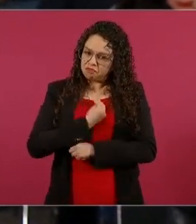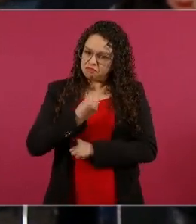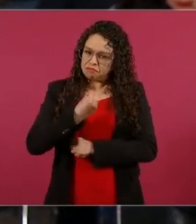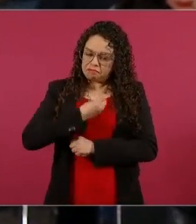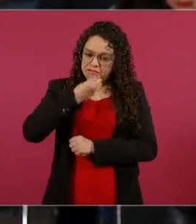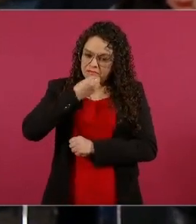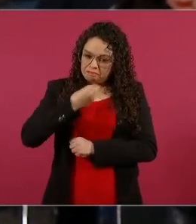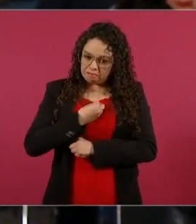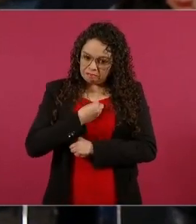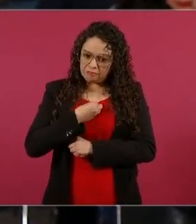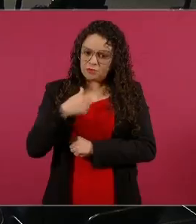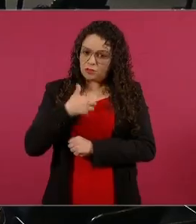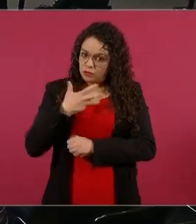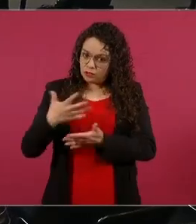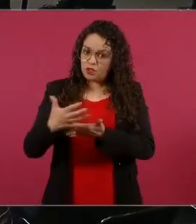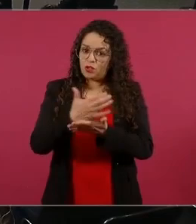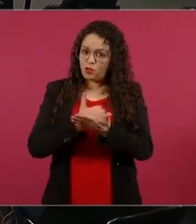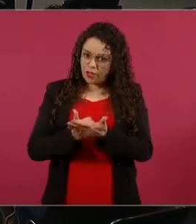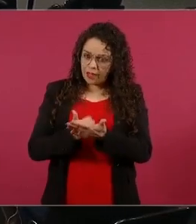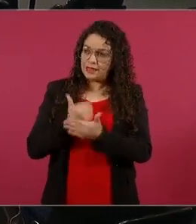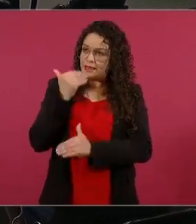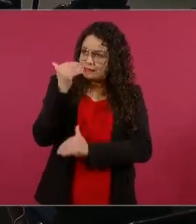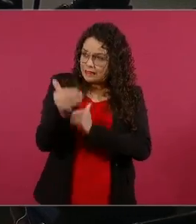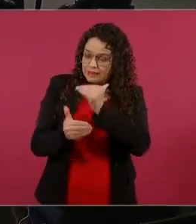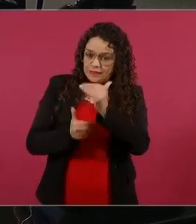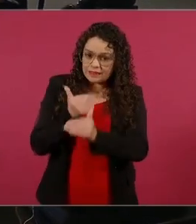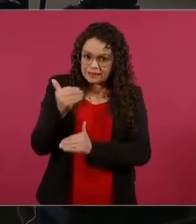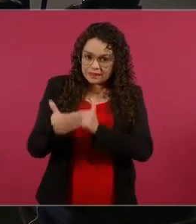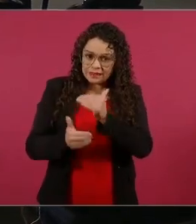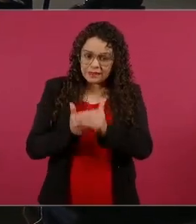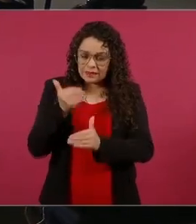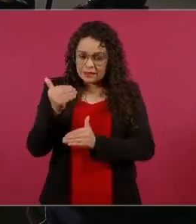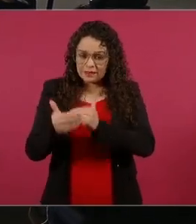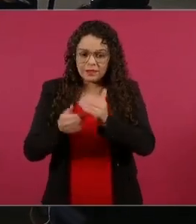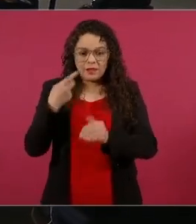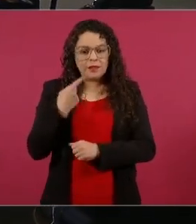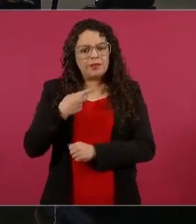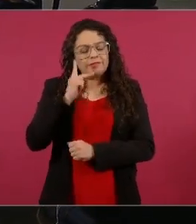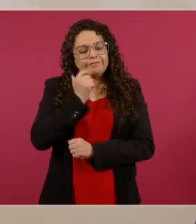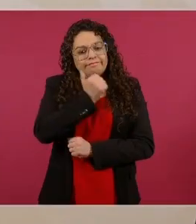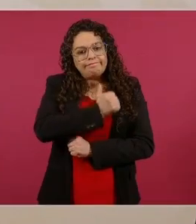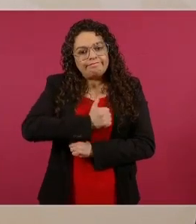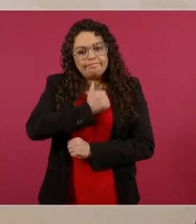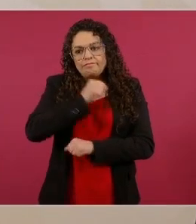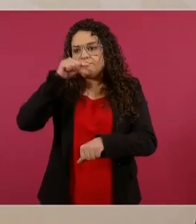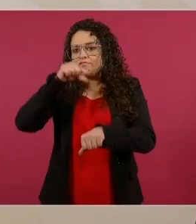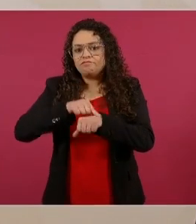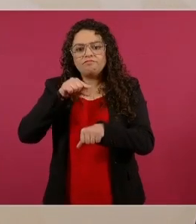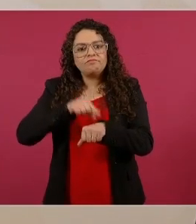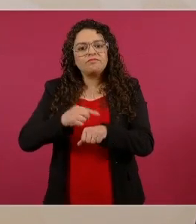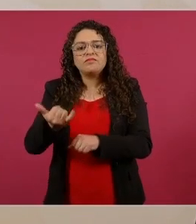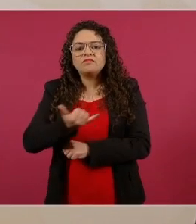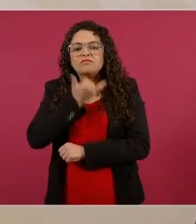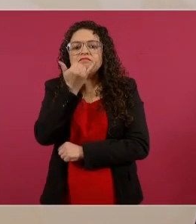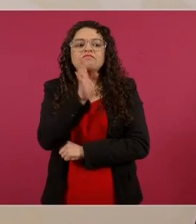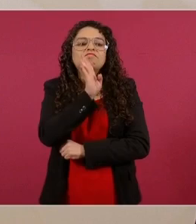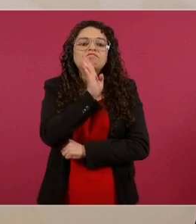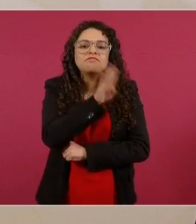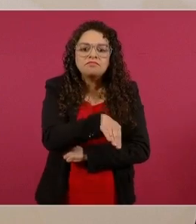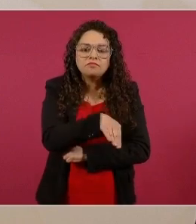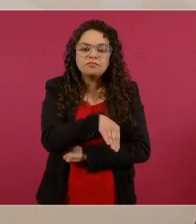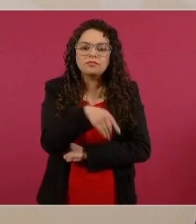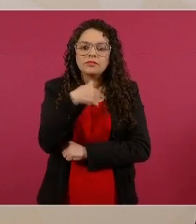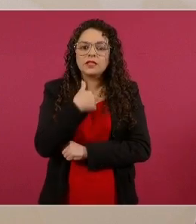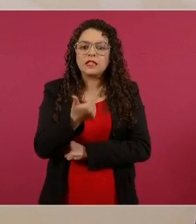más fuertes y se muestran porque aunque desafortunadamente debido a negligencia médica Pues caí en un paro durante